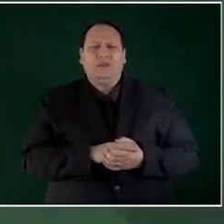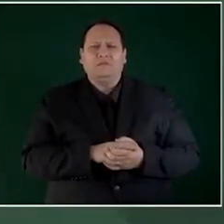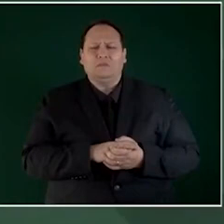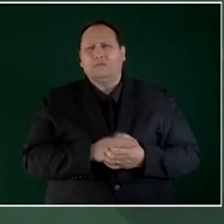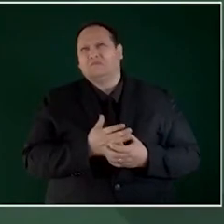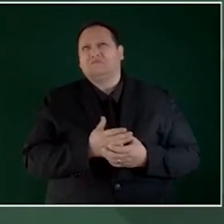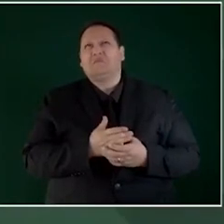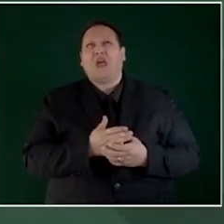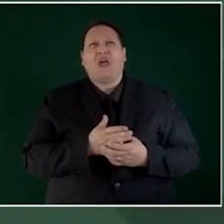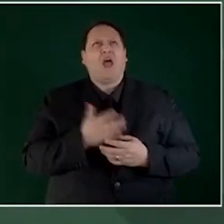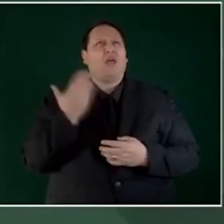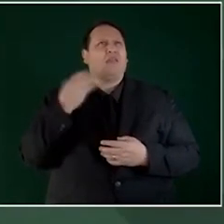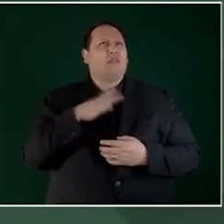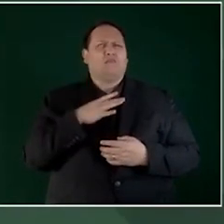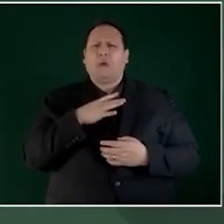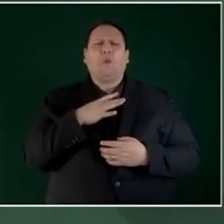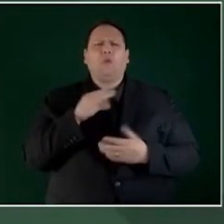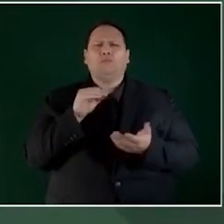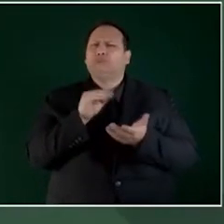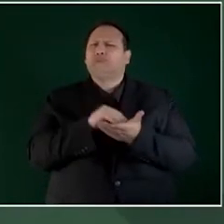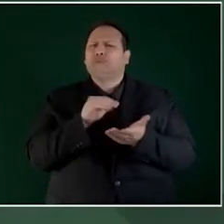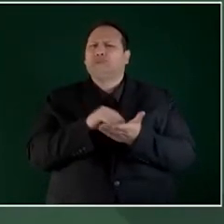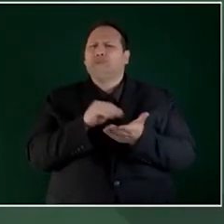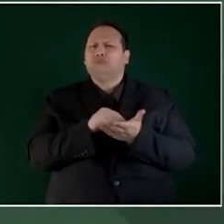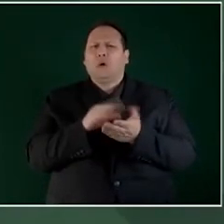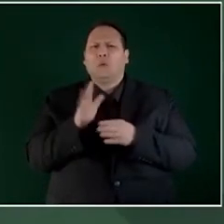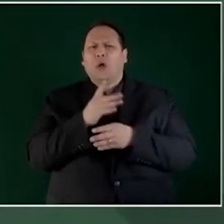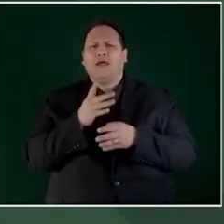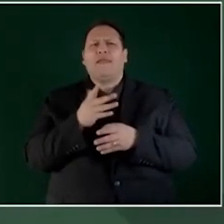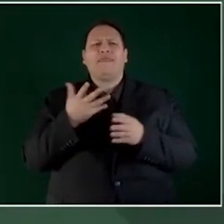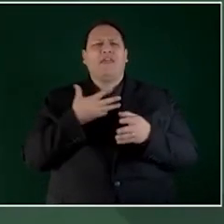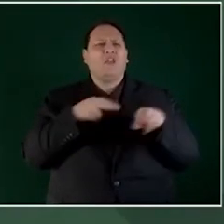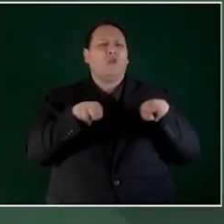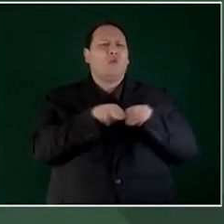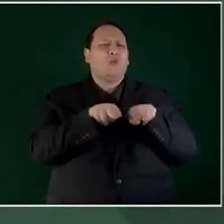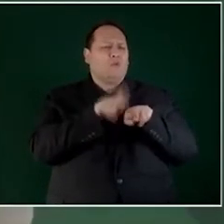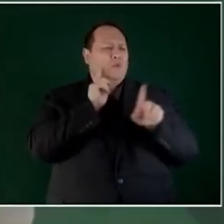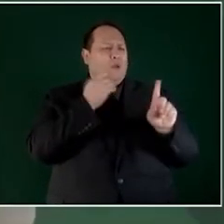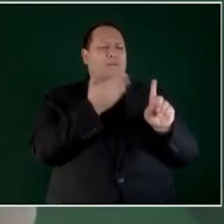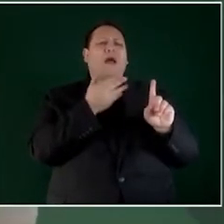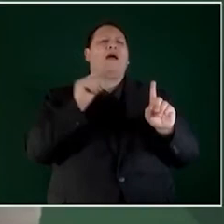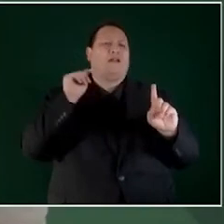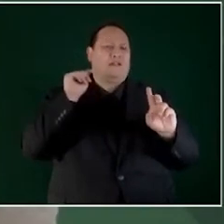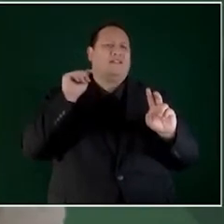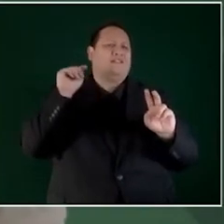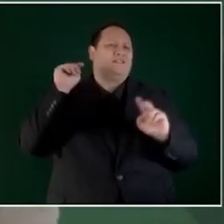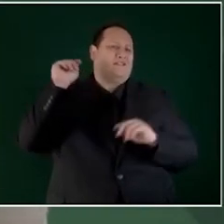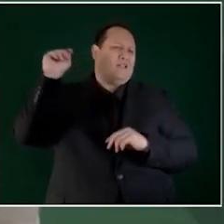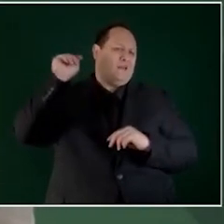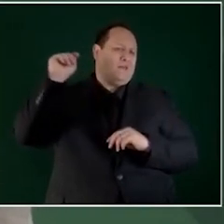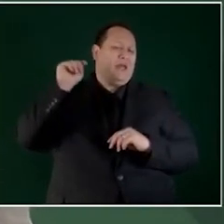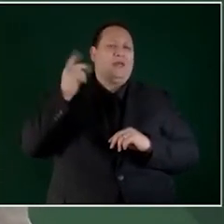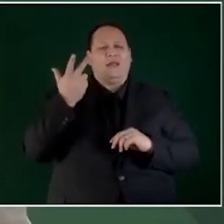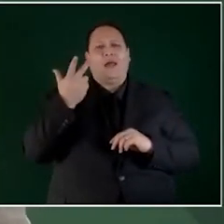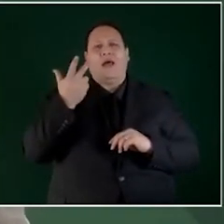tiene, porque todavía está la viuda, una nuera tabasqueña, nietos